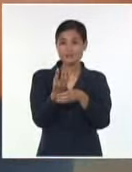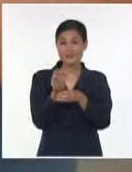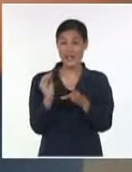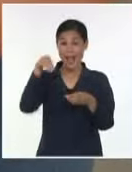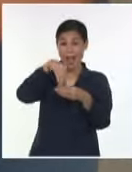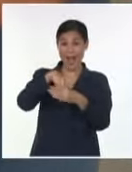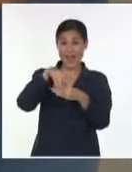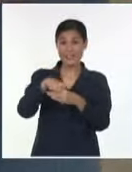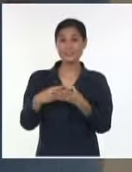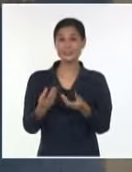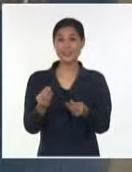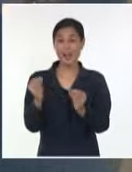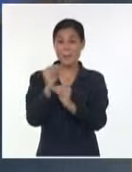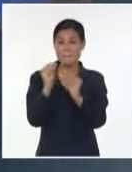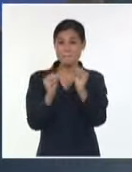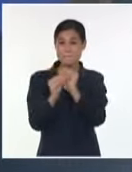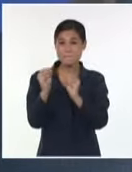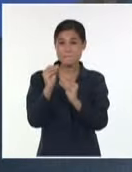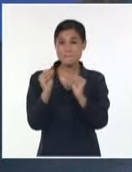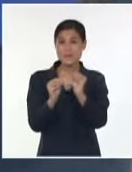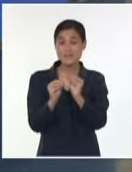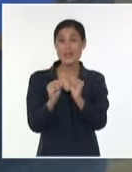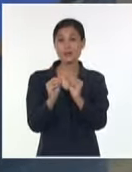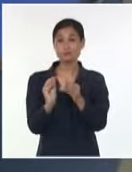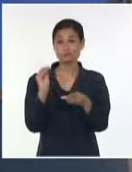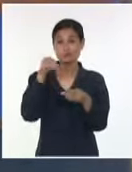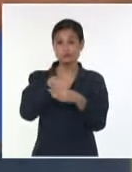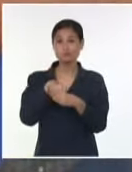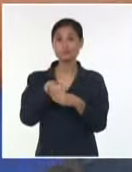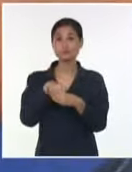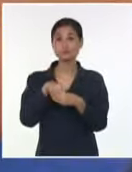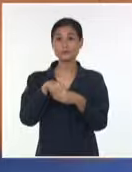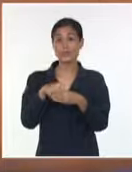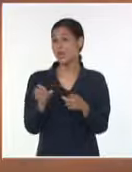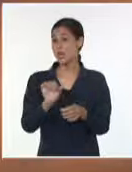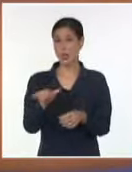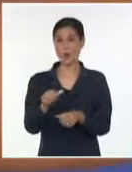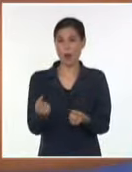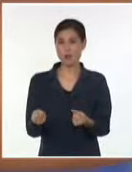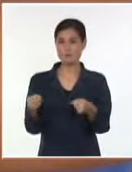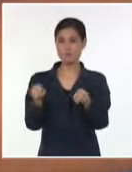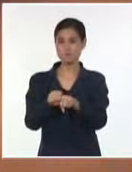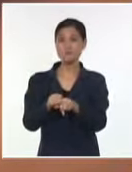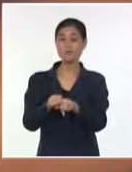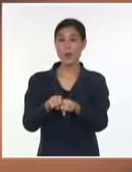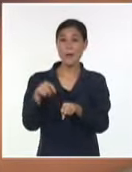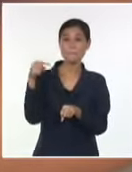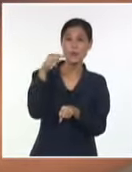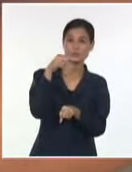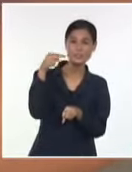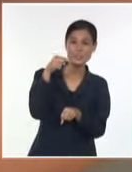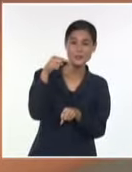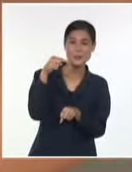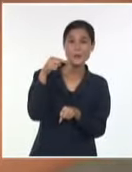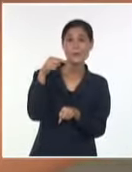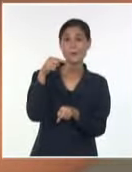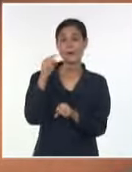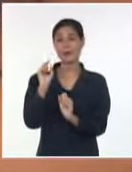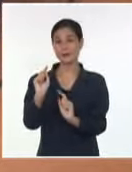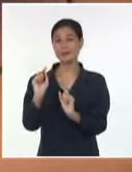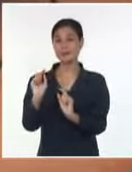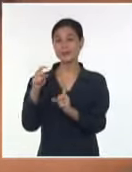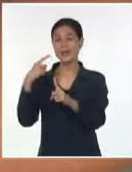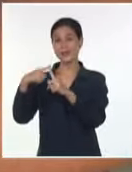adentro con tres pilitas recargables, una conexión al positivo y otra al negativo a ambos extremos de la